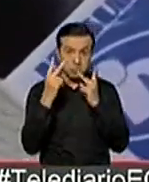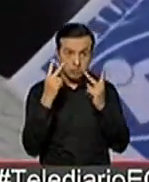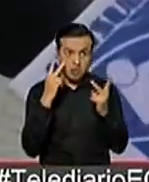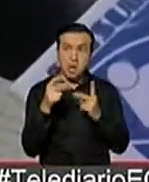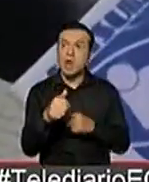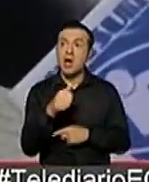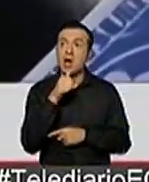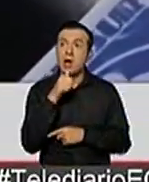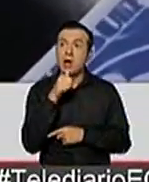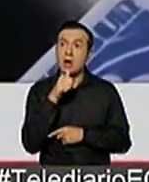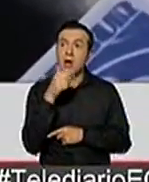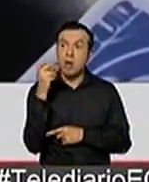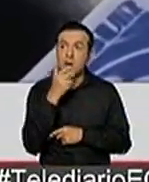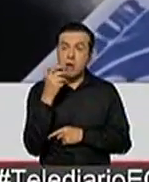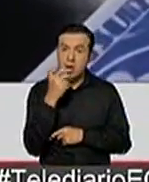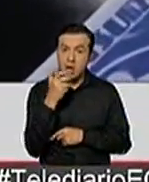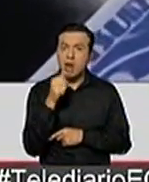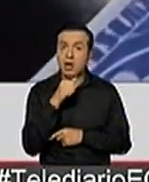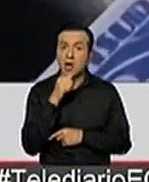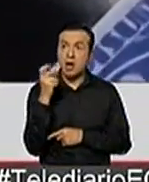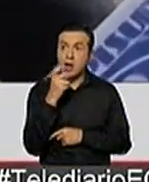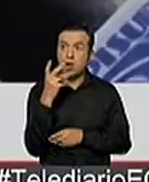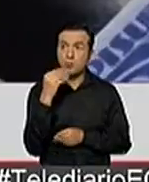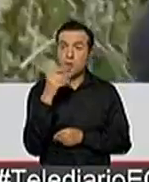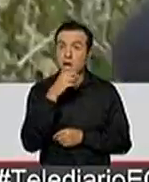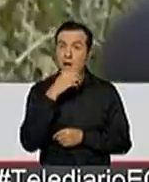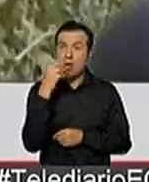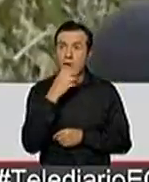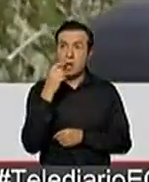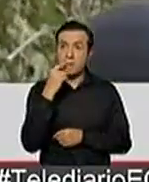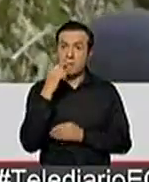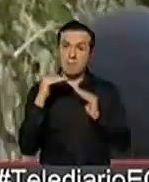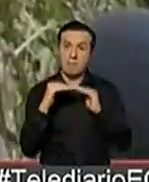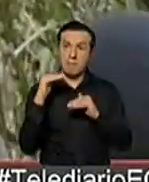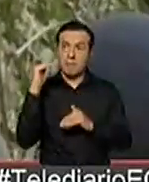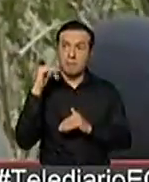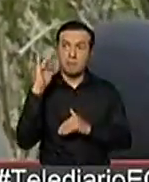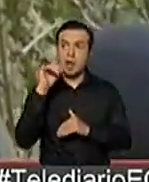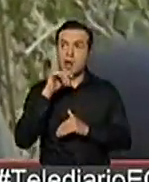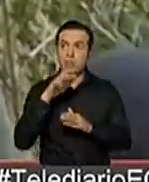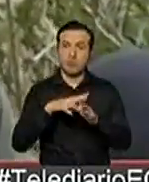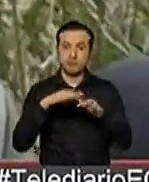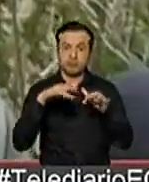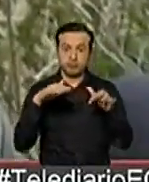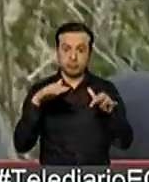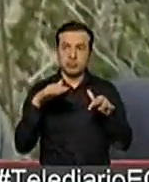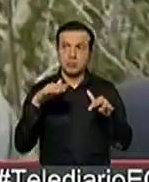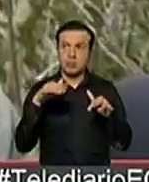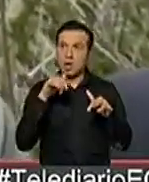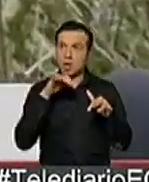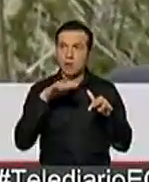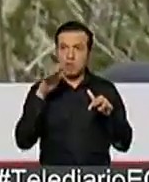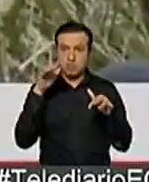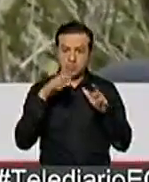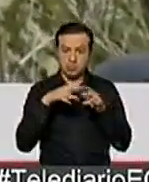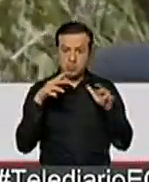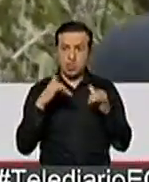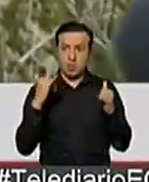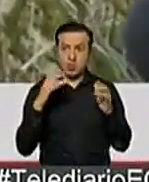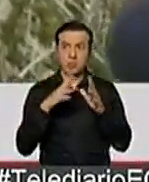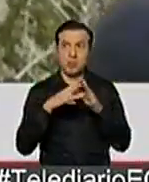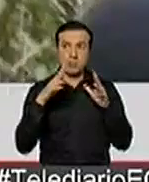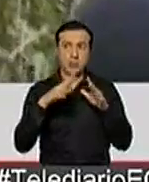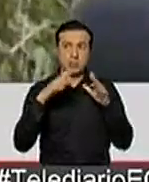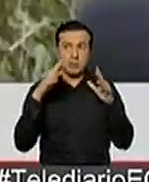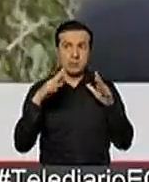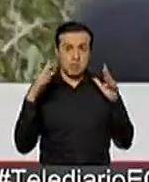agua cristalina muy clarita, pero con bastante temperatura. Y ha aumentado el caudal. El caudal era más o menos, era mínimo. Ahora está un buen